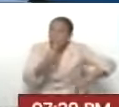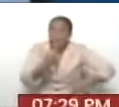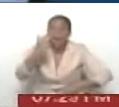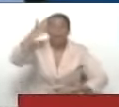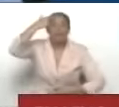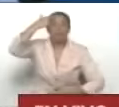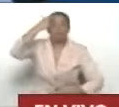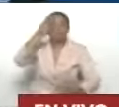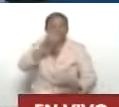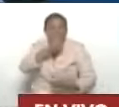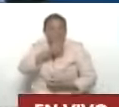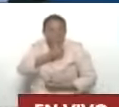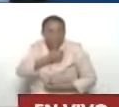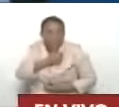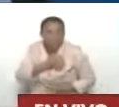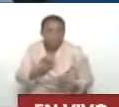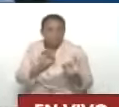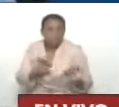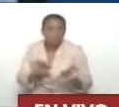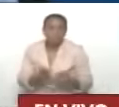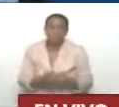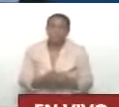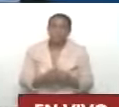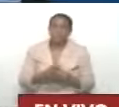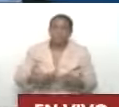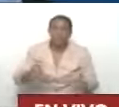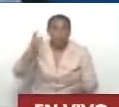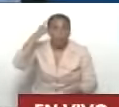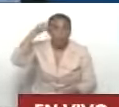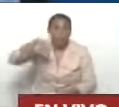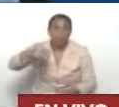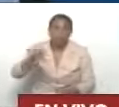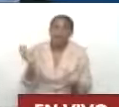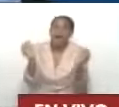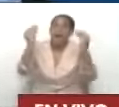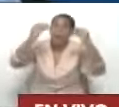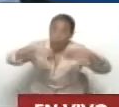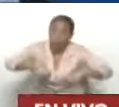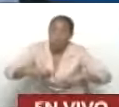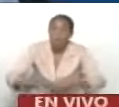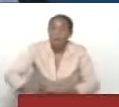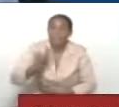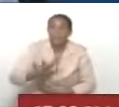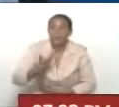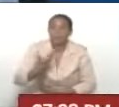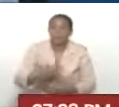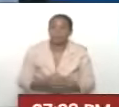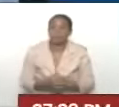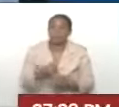para resistir en las peores circunstancias y hoy hay un consenso que la prioridad